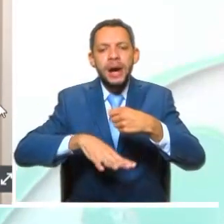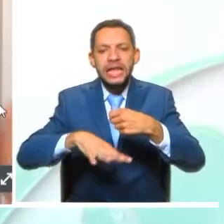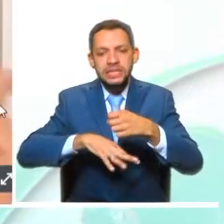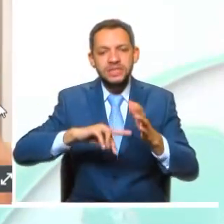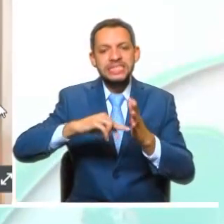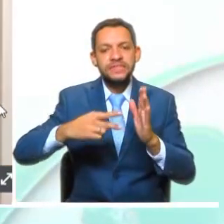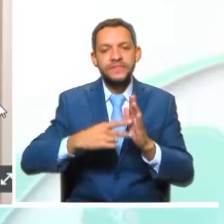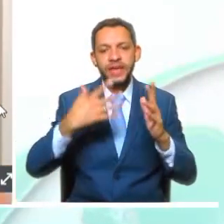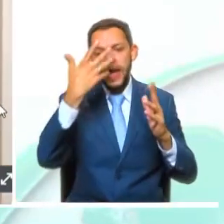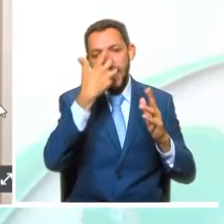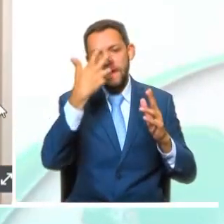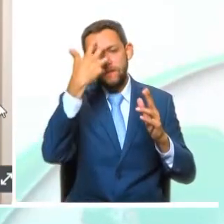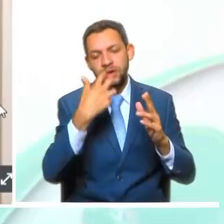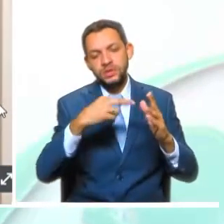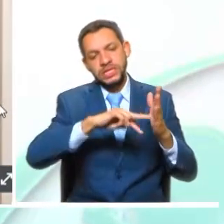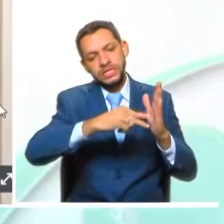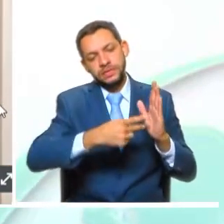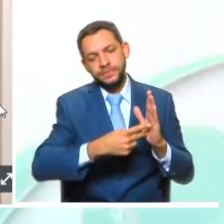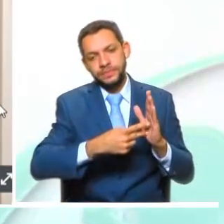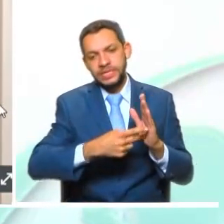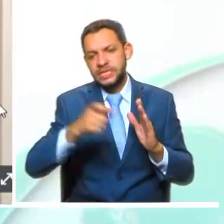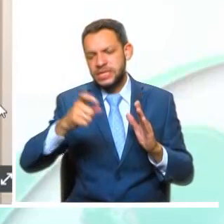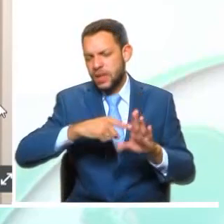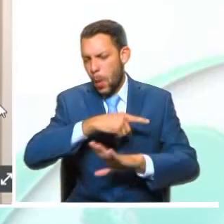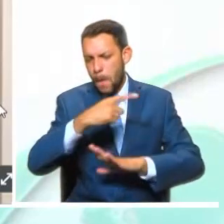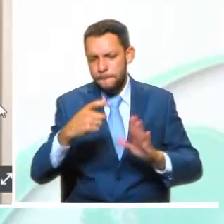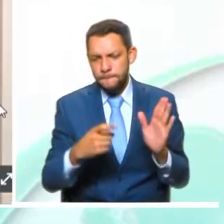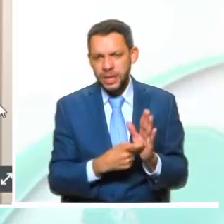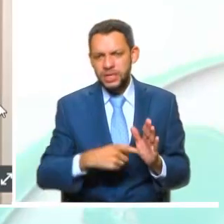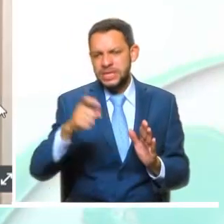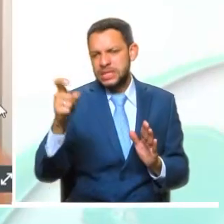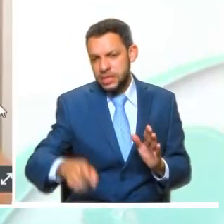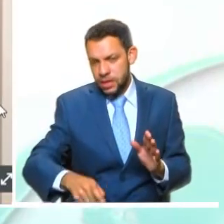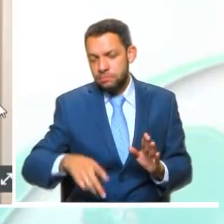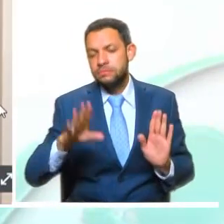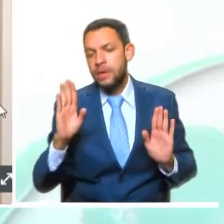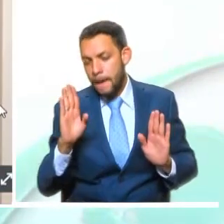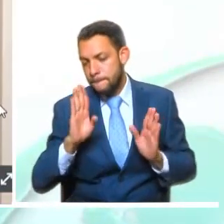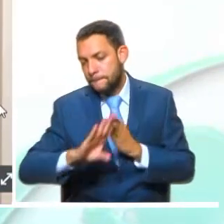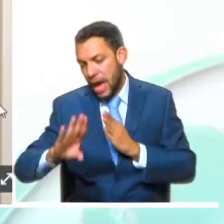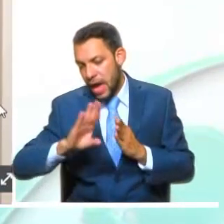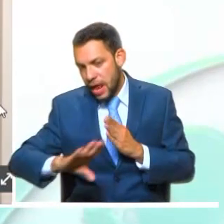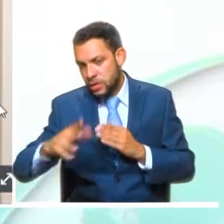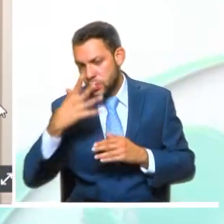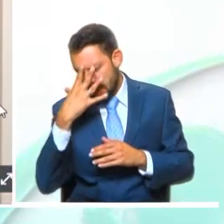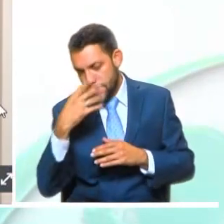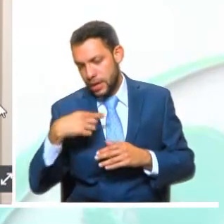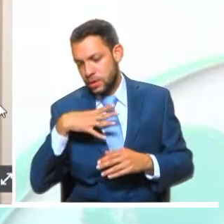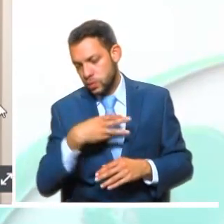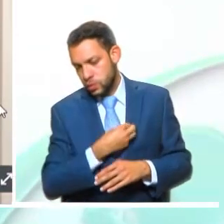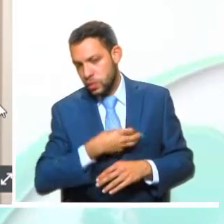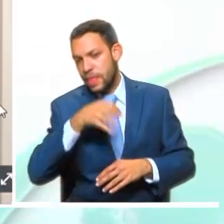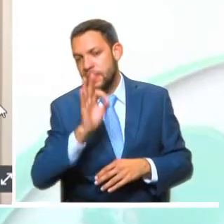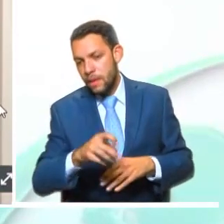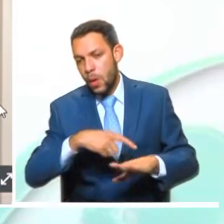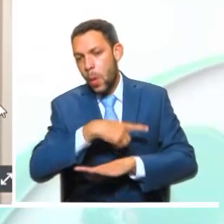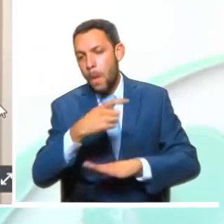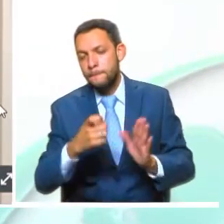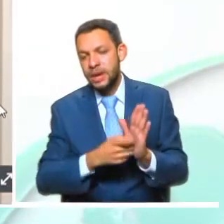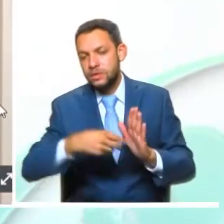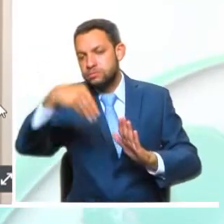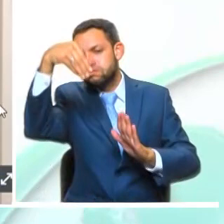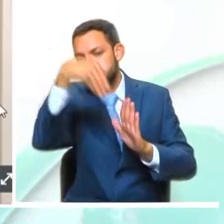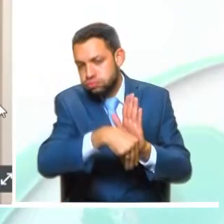cuando un verdadero examen ginecológico y me perdonan como lo hacemos en el parque de la salud es citología